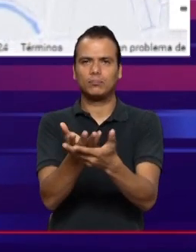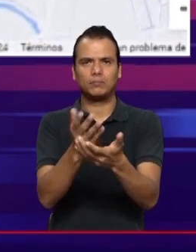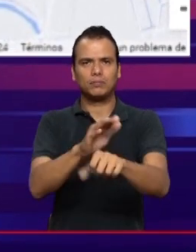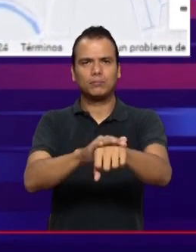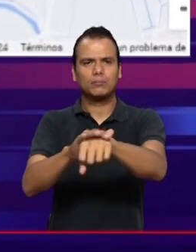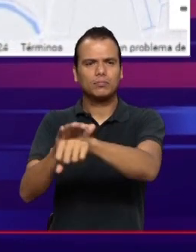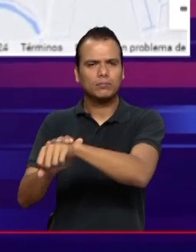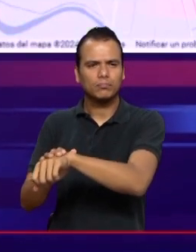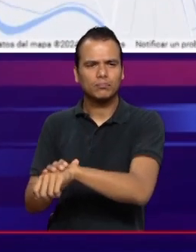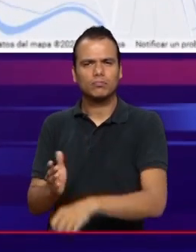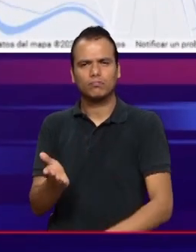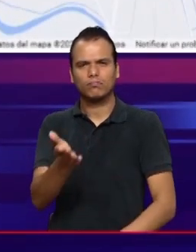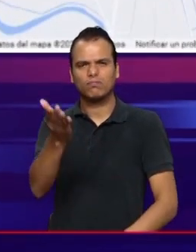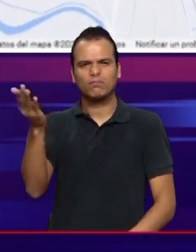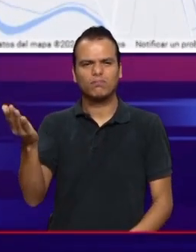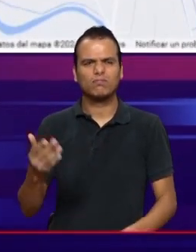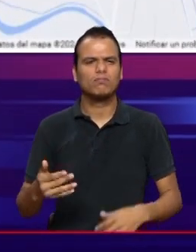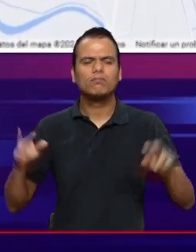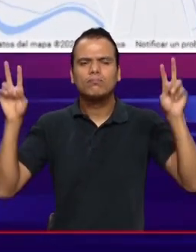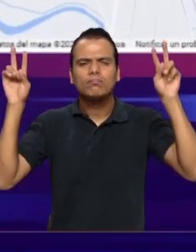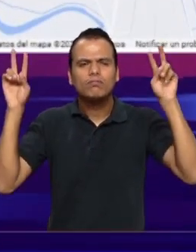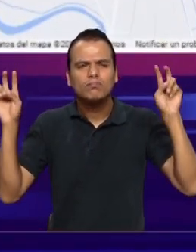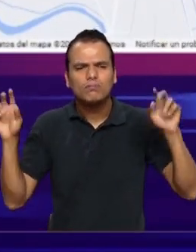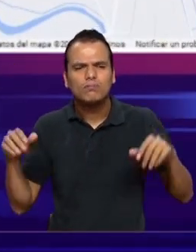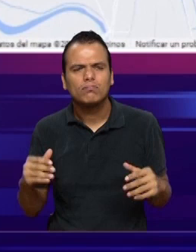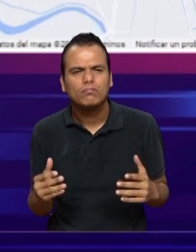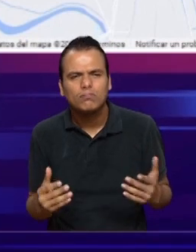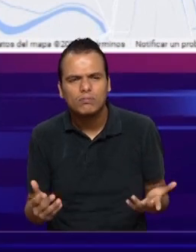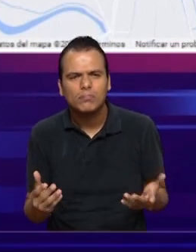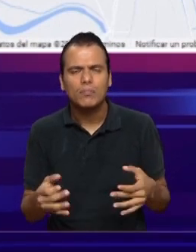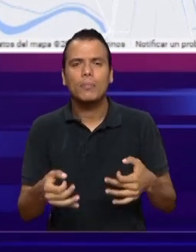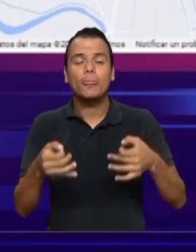de señores televidentes, y tiene que ver con que